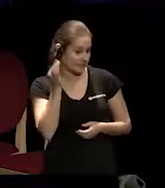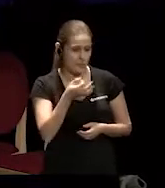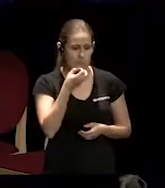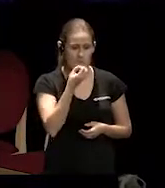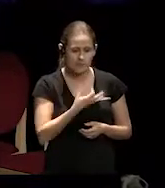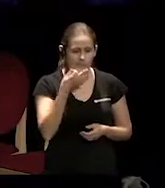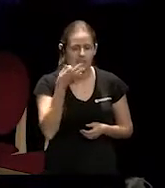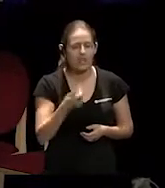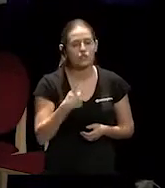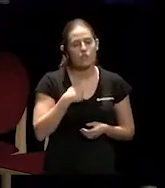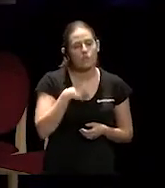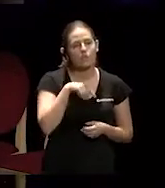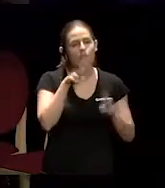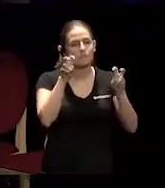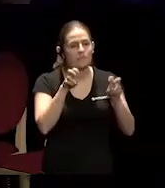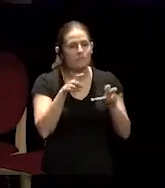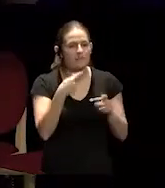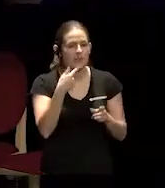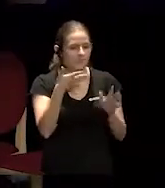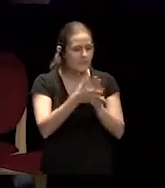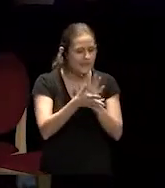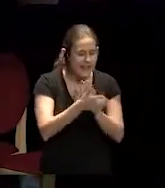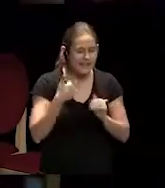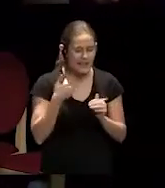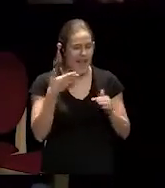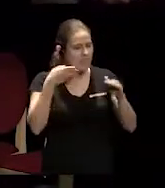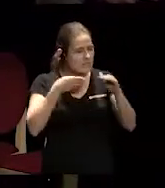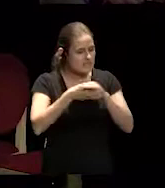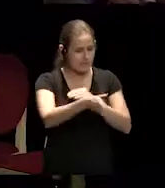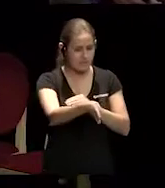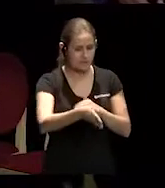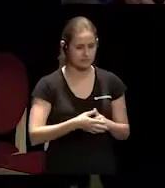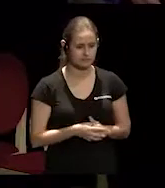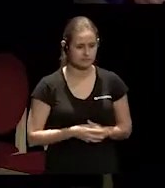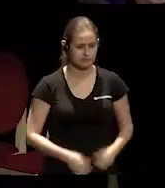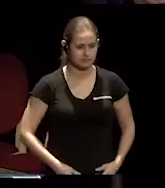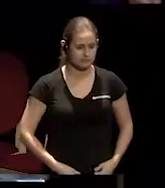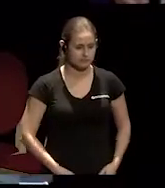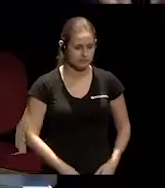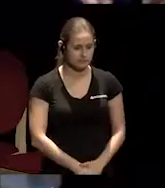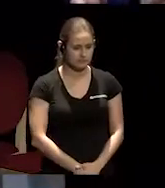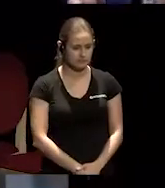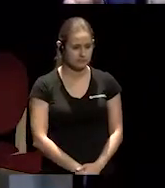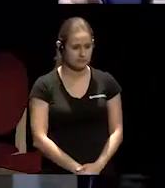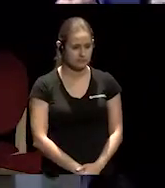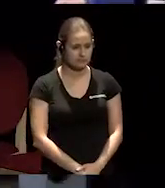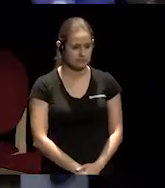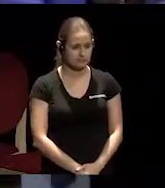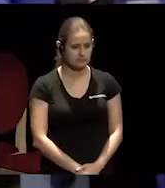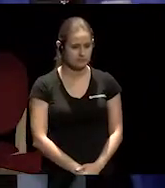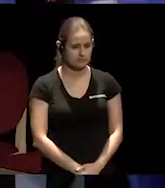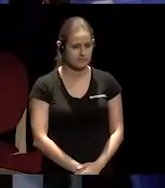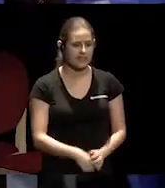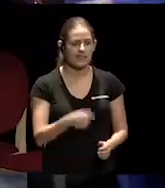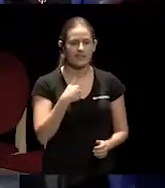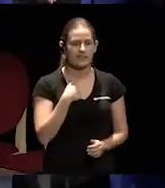Voy a hablar sobre la accesibilidad. Y es un carnaval lo que